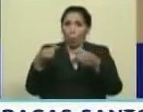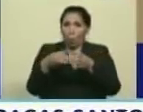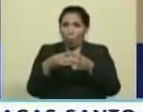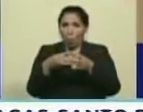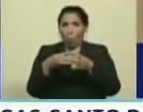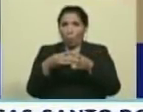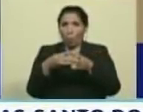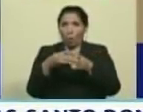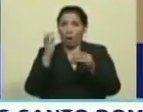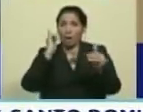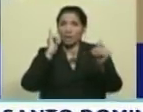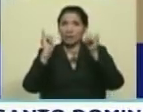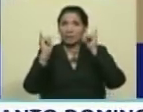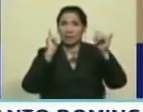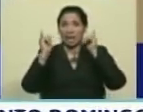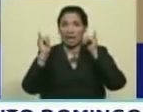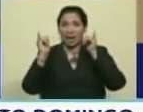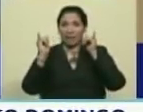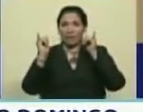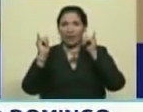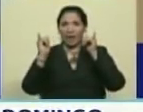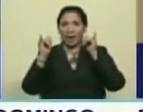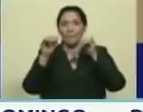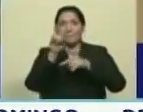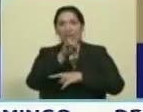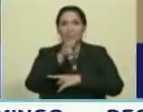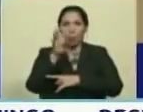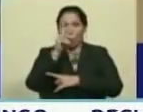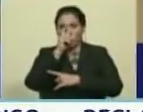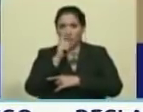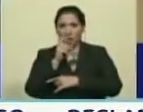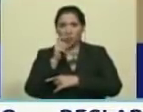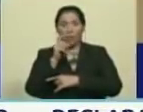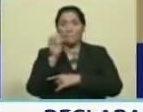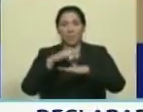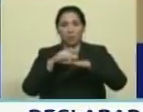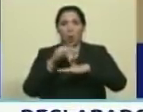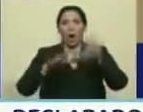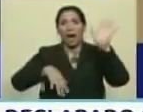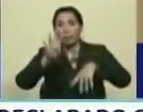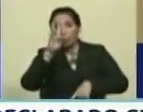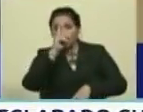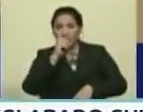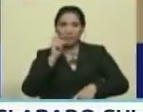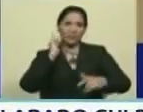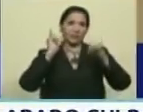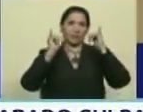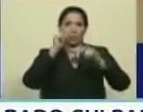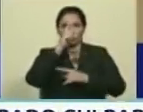que celebra su aniversario hoy, su 14 aniversario,